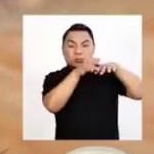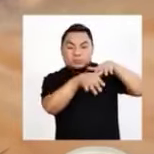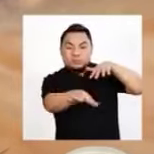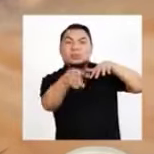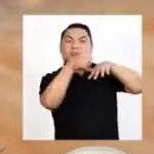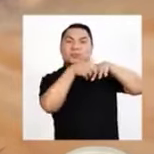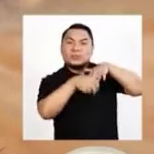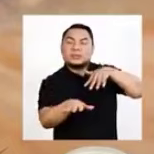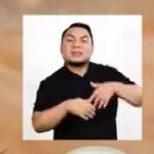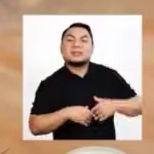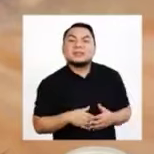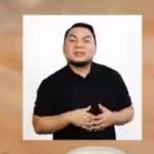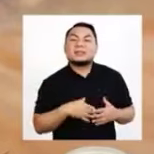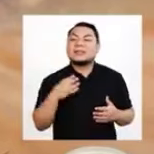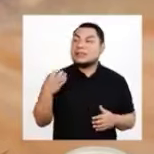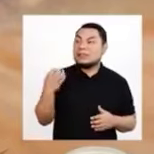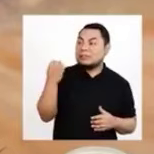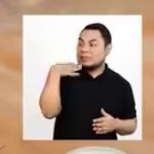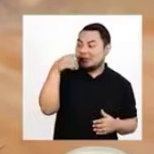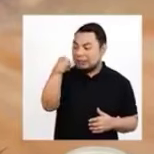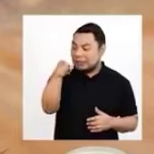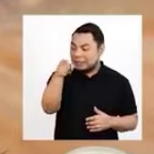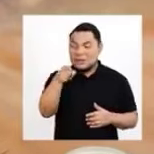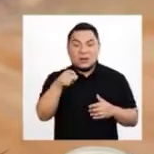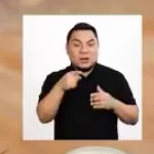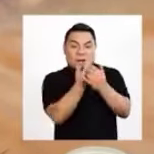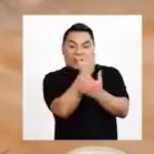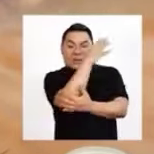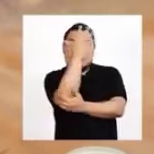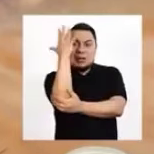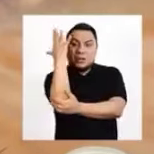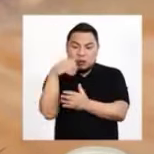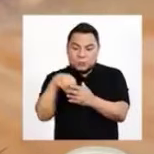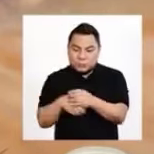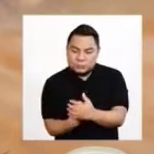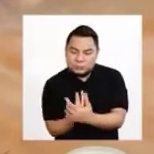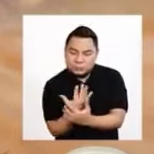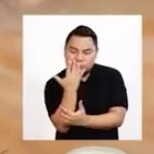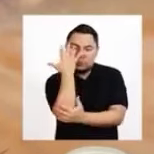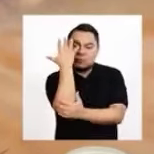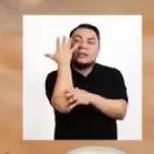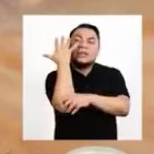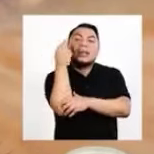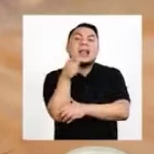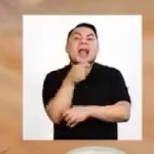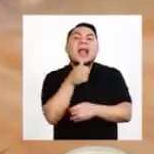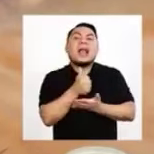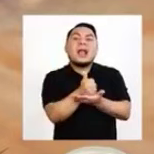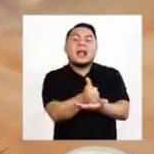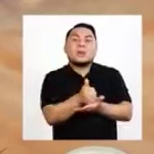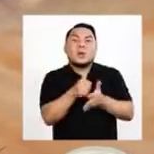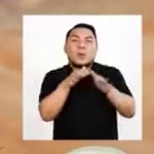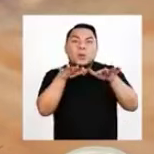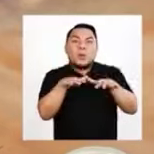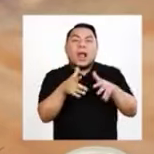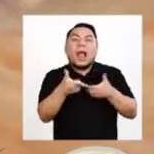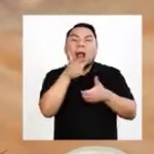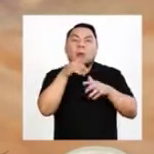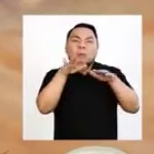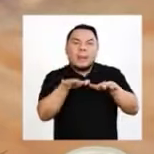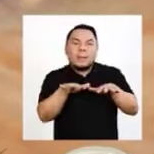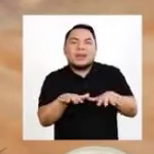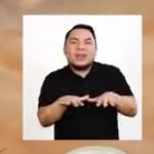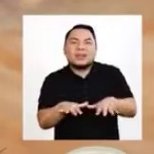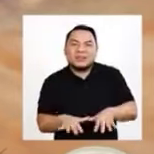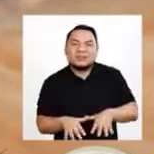los huaicos. Dicen que estos árboles sembrados ayudarían a reducir el